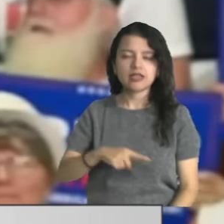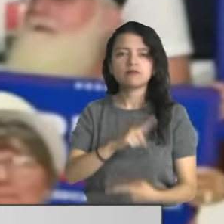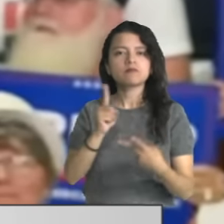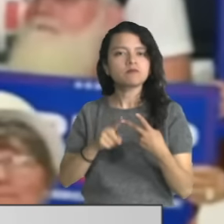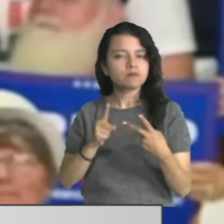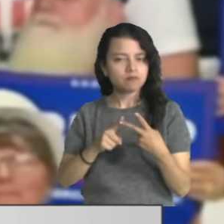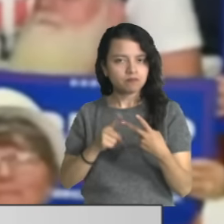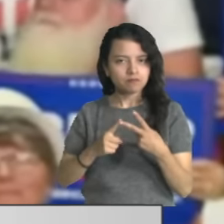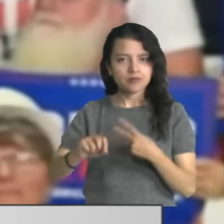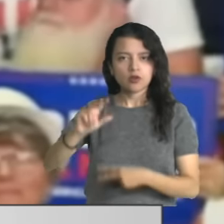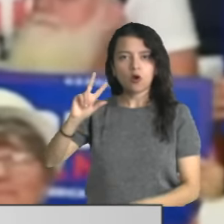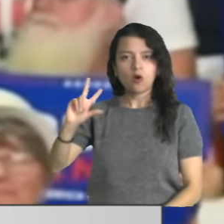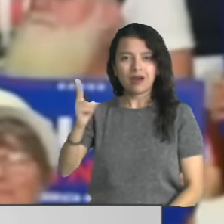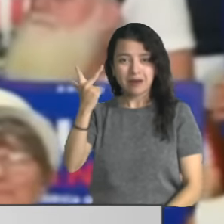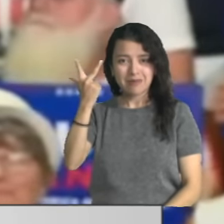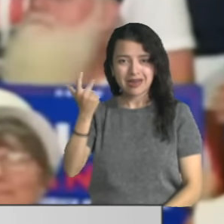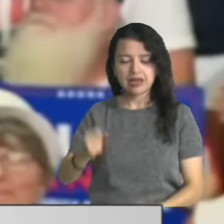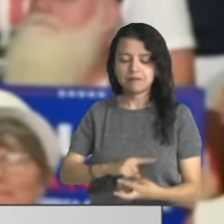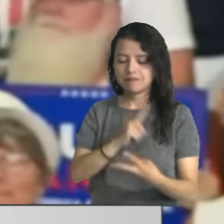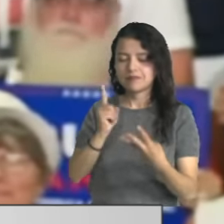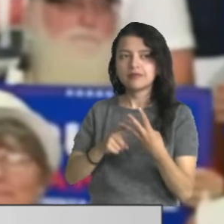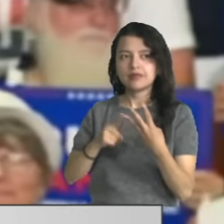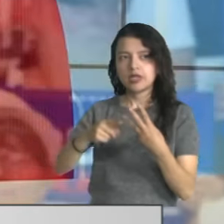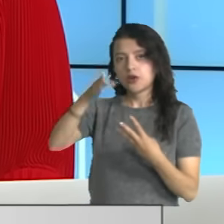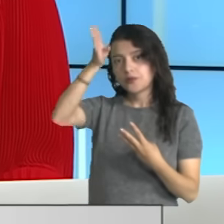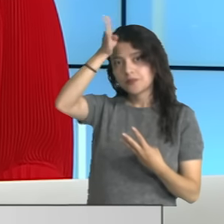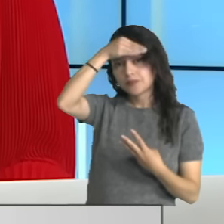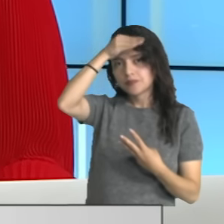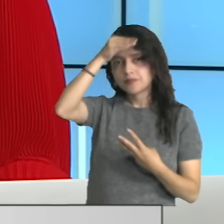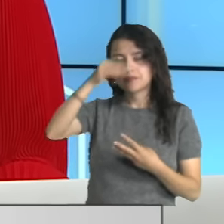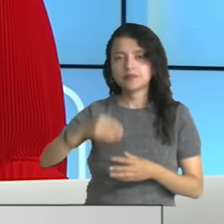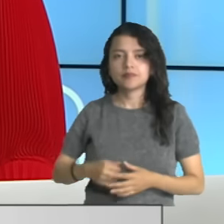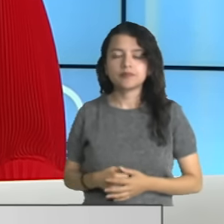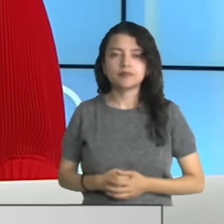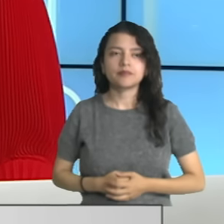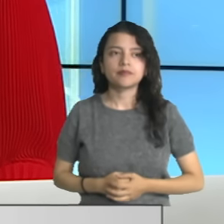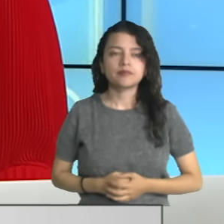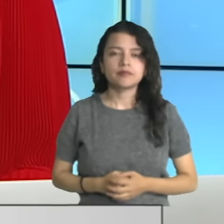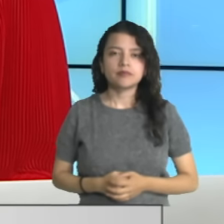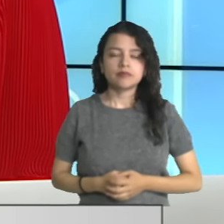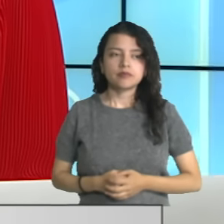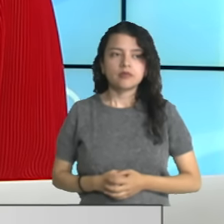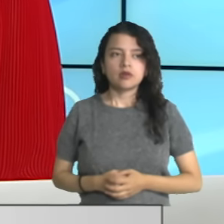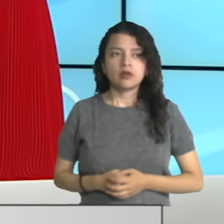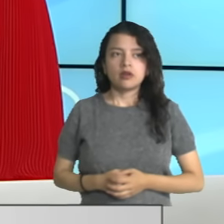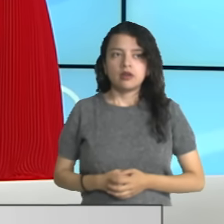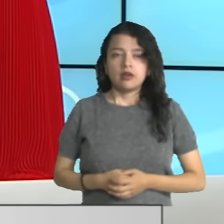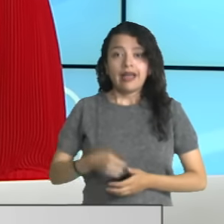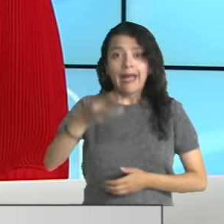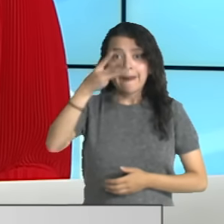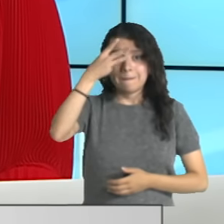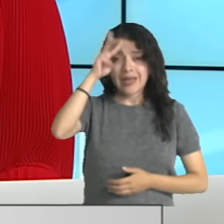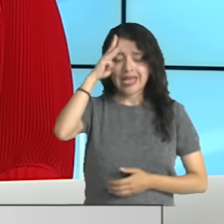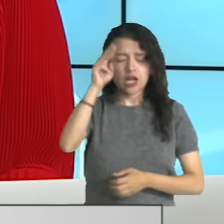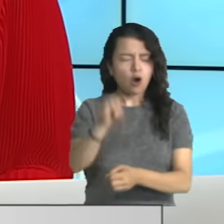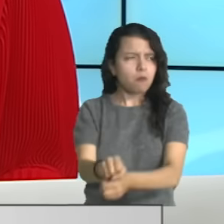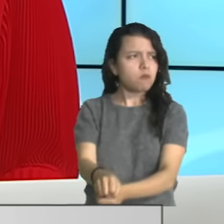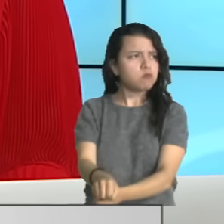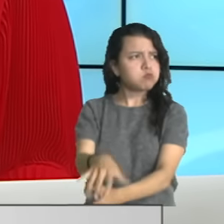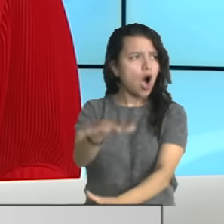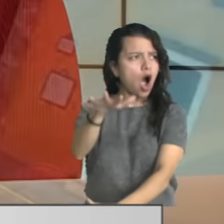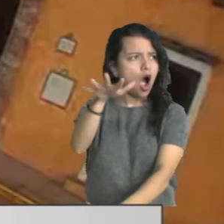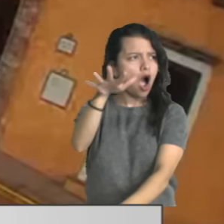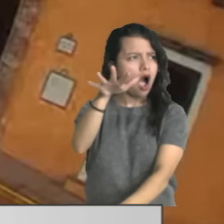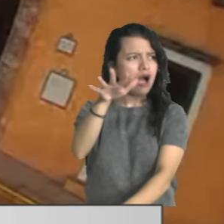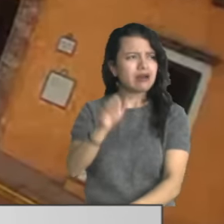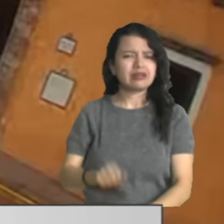Trump, aspirante republicano a la Casa Blanca. Y en México se registró una explosión en una fábrica de tequila.